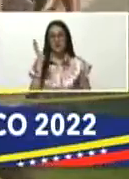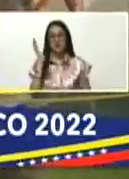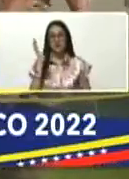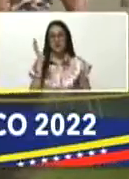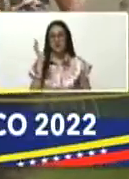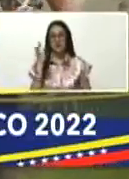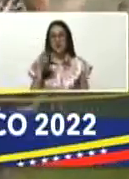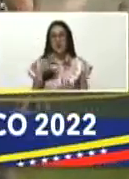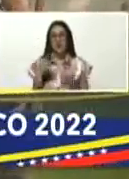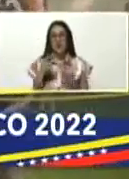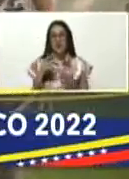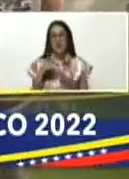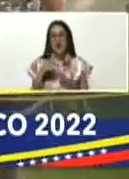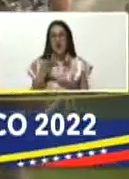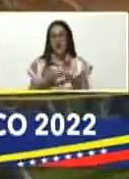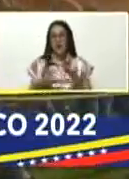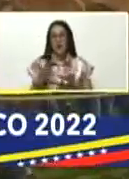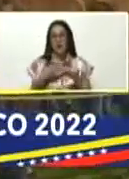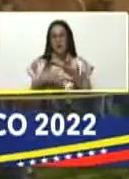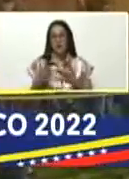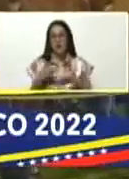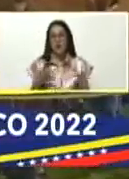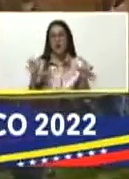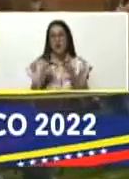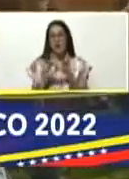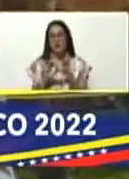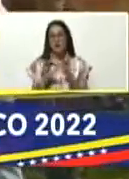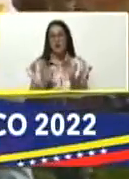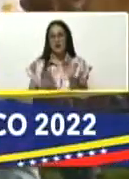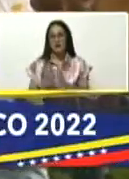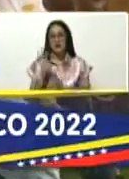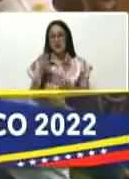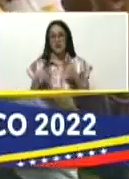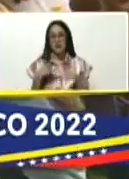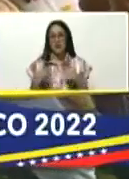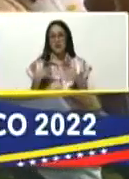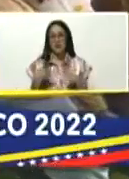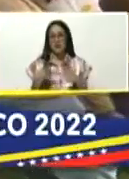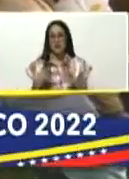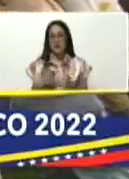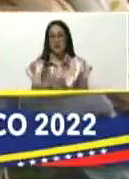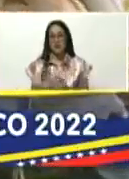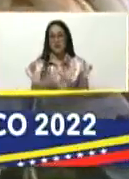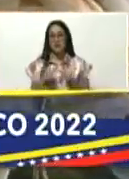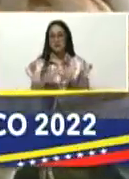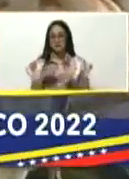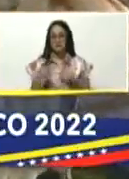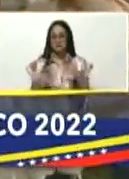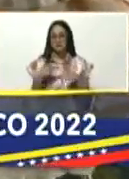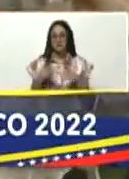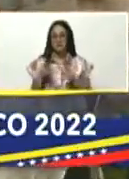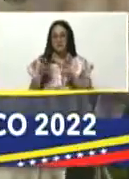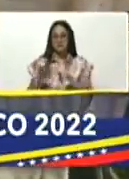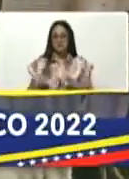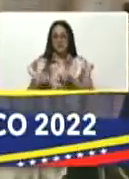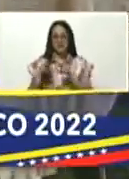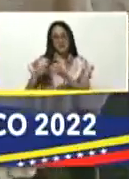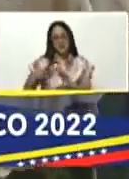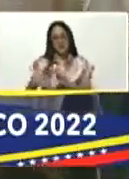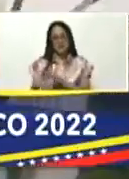de negocios, se van a hacer alianzas estratégicas para el desarrollo productivo, seguir la producción agrícola,